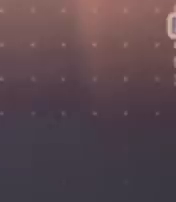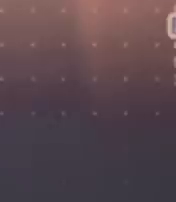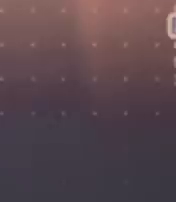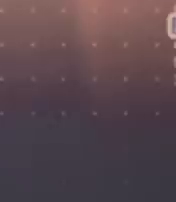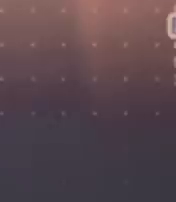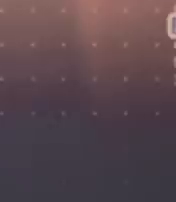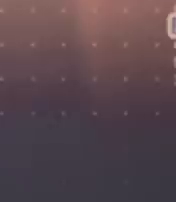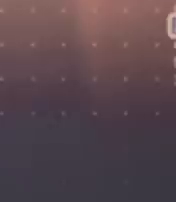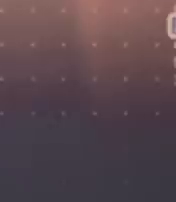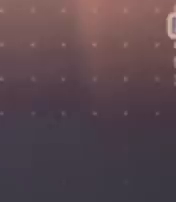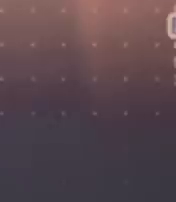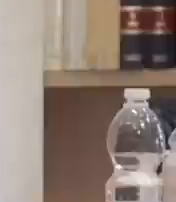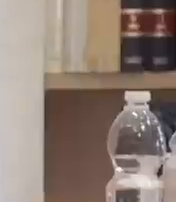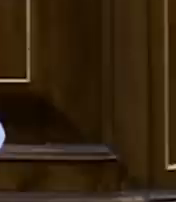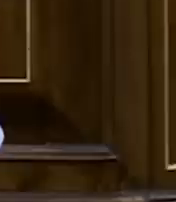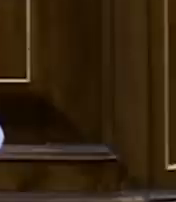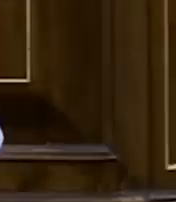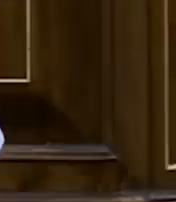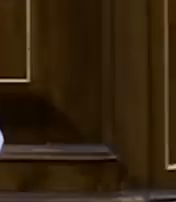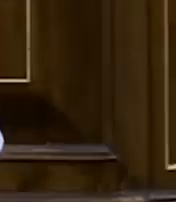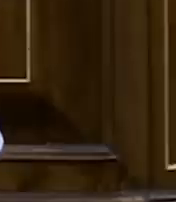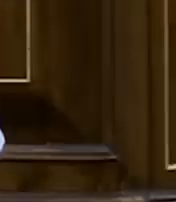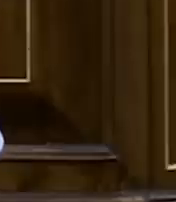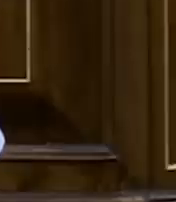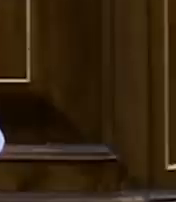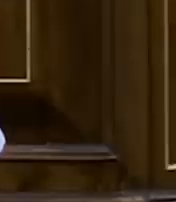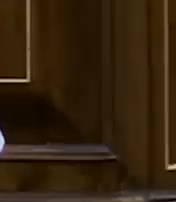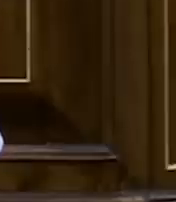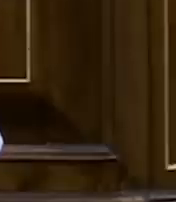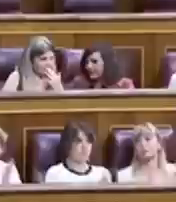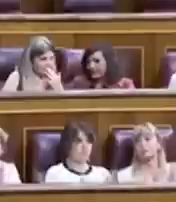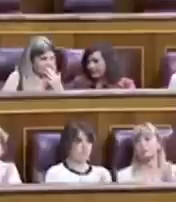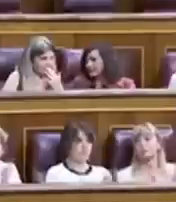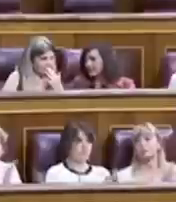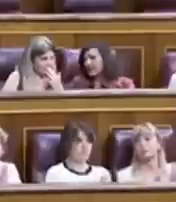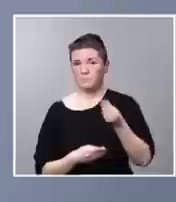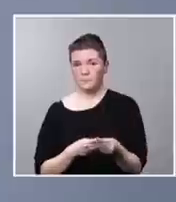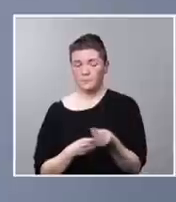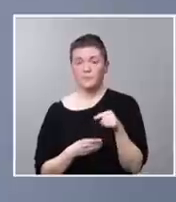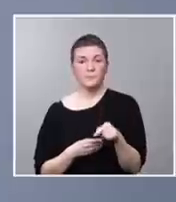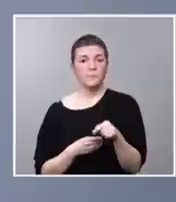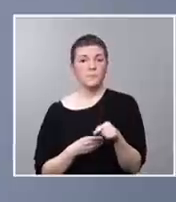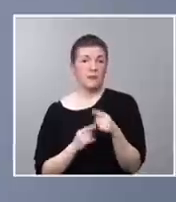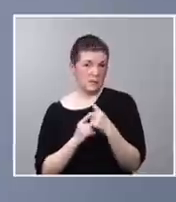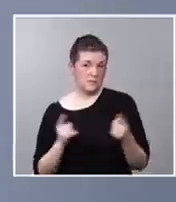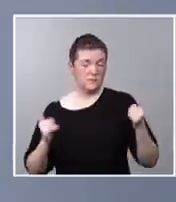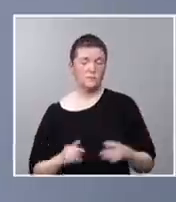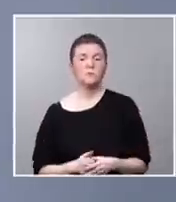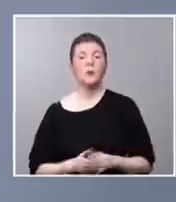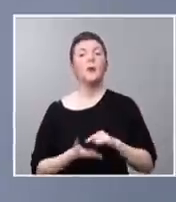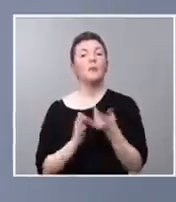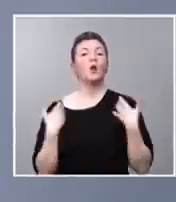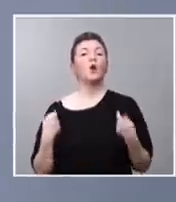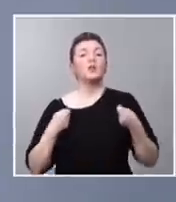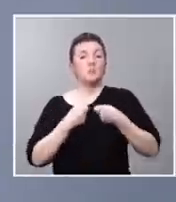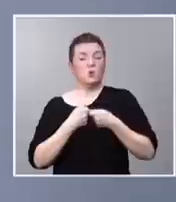esta ley del sí es sí? Pues aproximadamente todos, todos los casos de agresión o violación, todos los abogados es